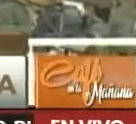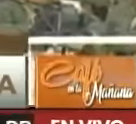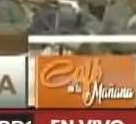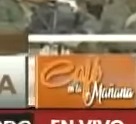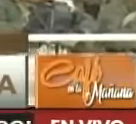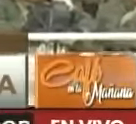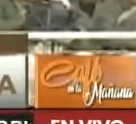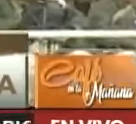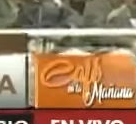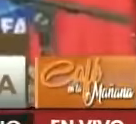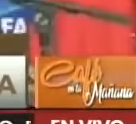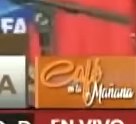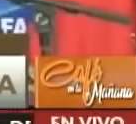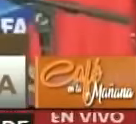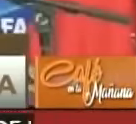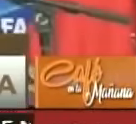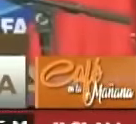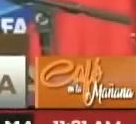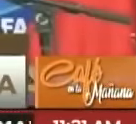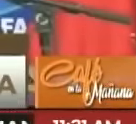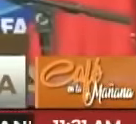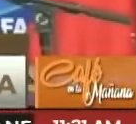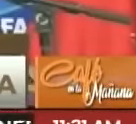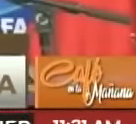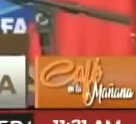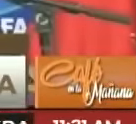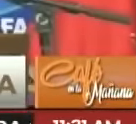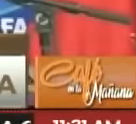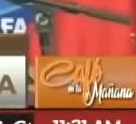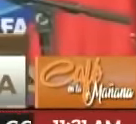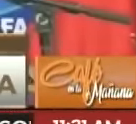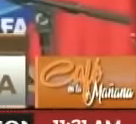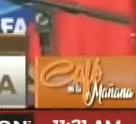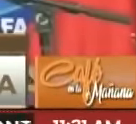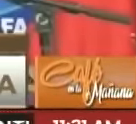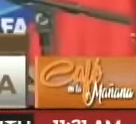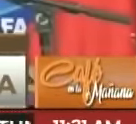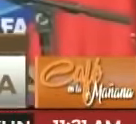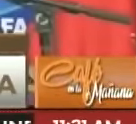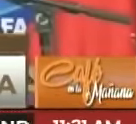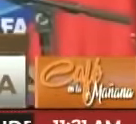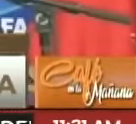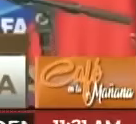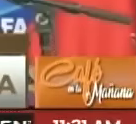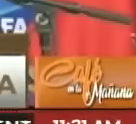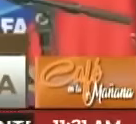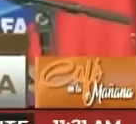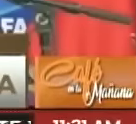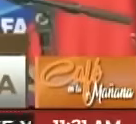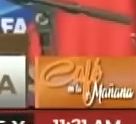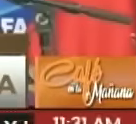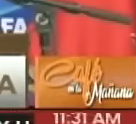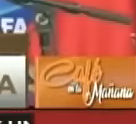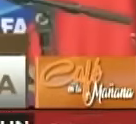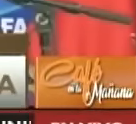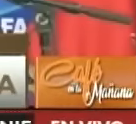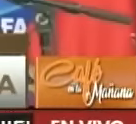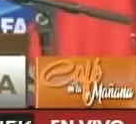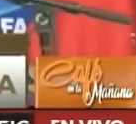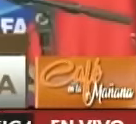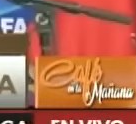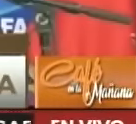el derecho humano a la participación política. El voto es un derecho